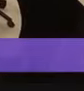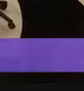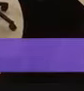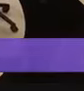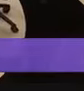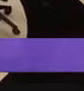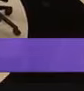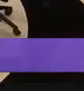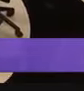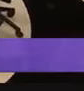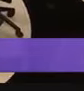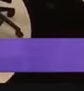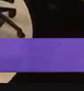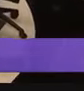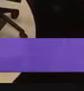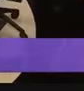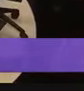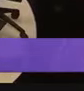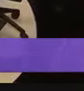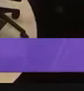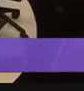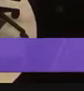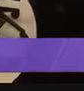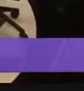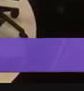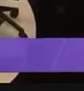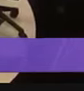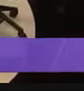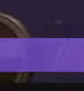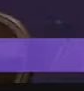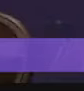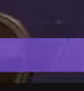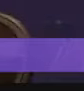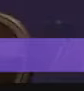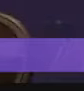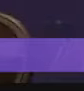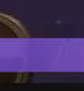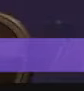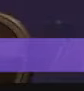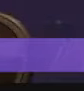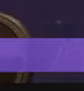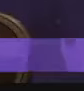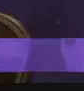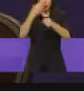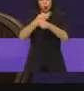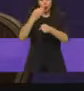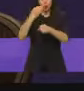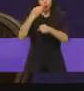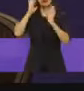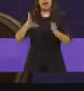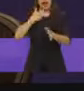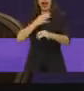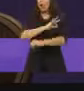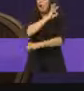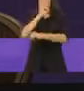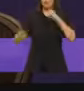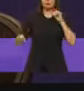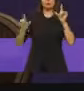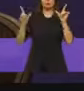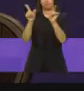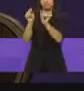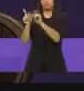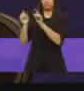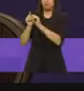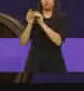a la etapa 4 con el mensaje final de los candidatos comenzamos con usted Clara Brugada candidata por la coalición sigamos haciendo